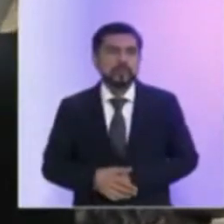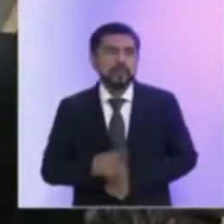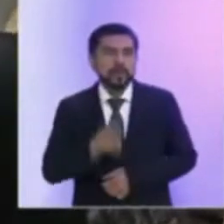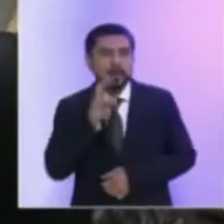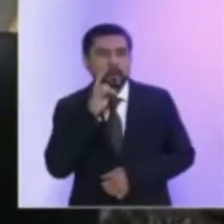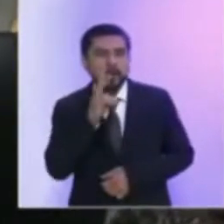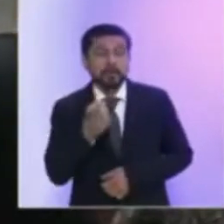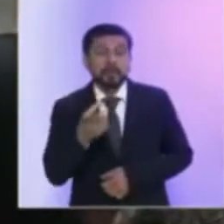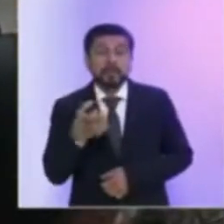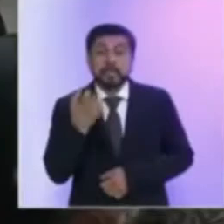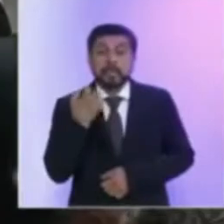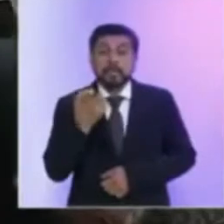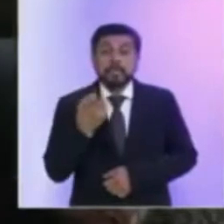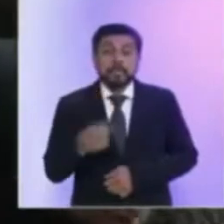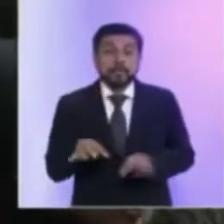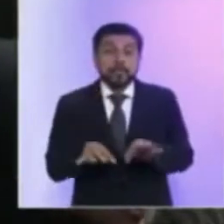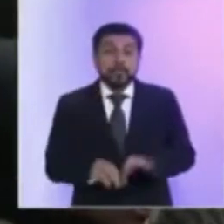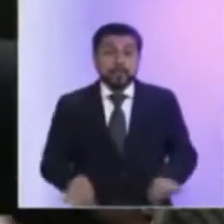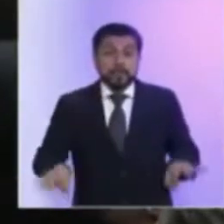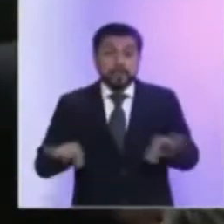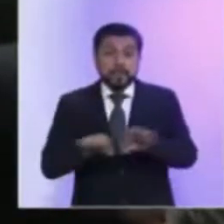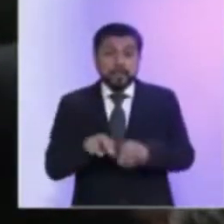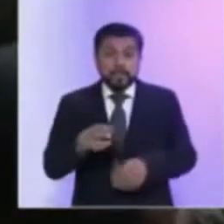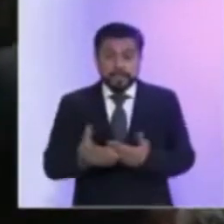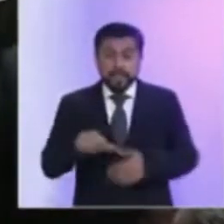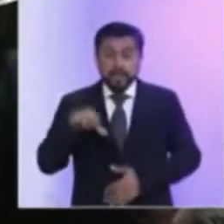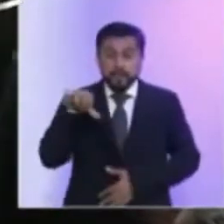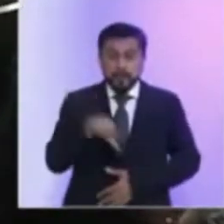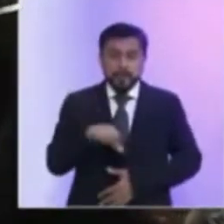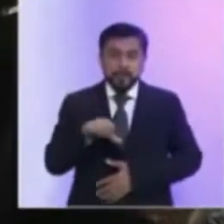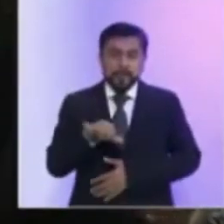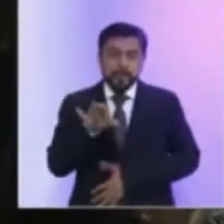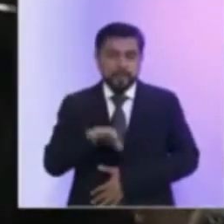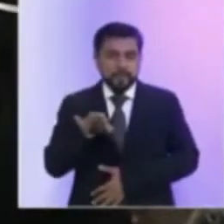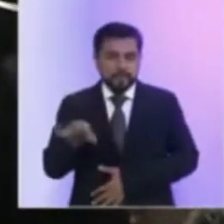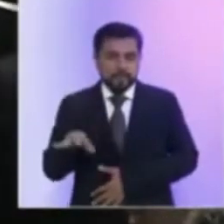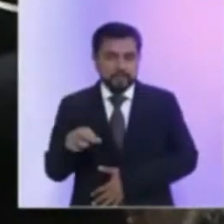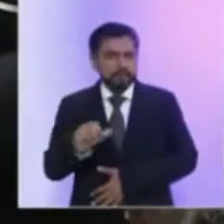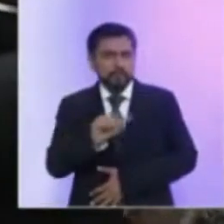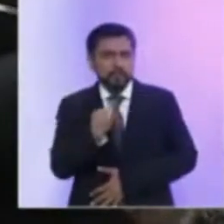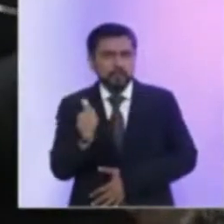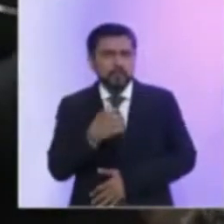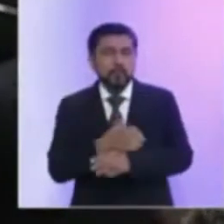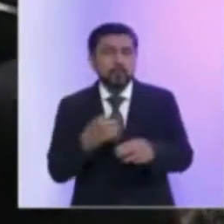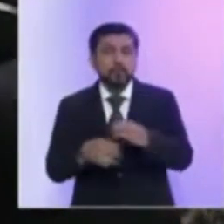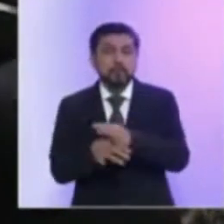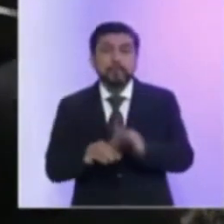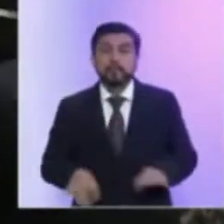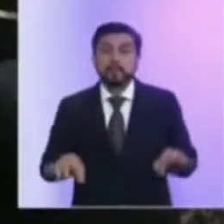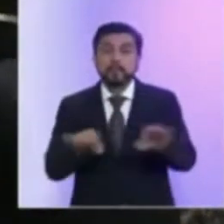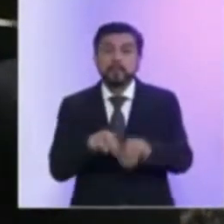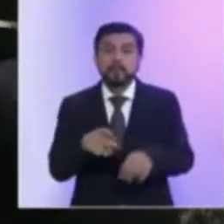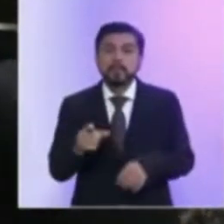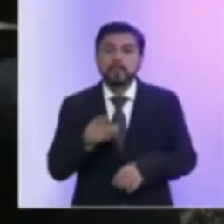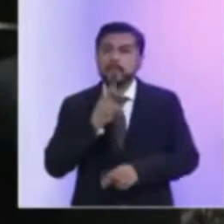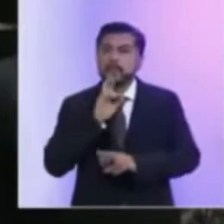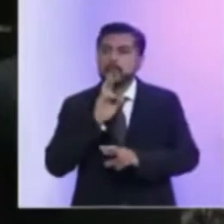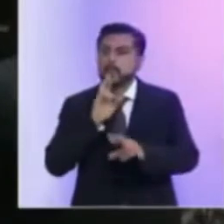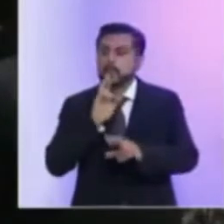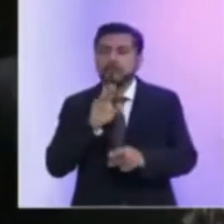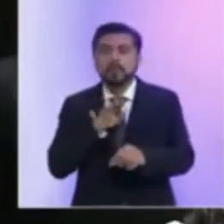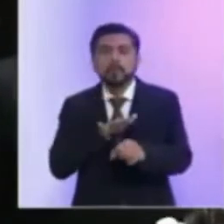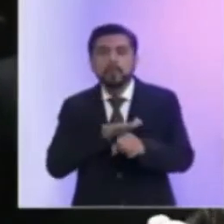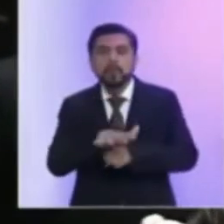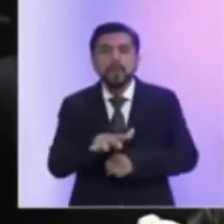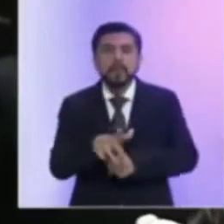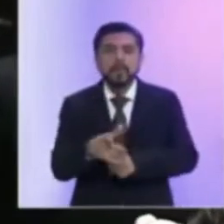Muy importante fecha esta, pero fíjense que un aspecto también muy importante es que los resultados derivan de unas